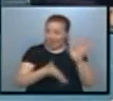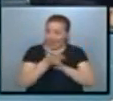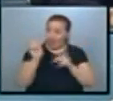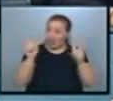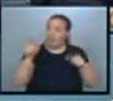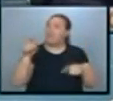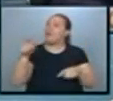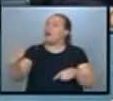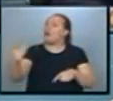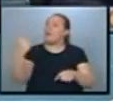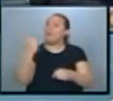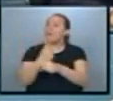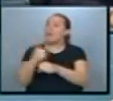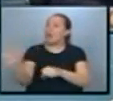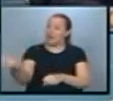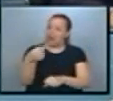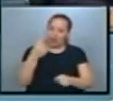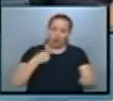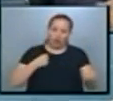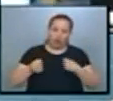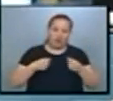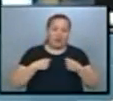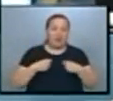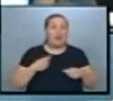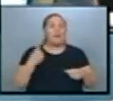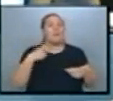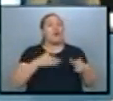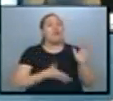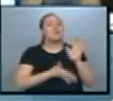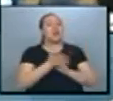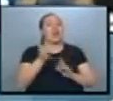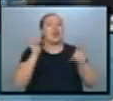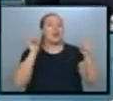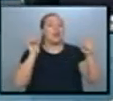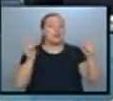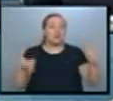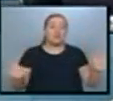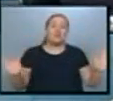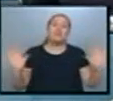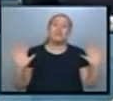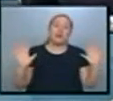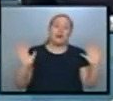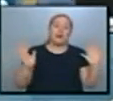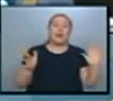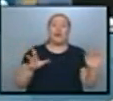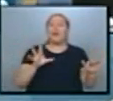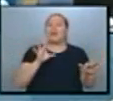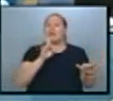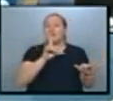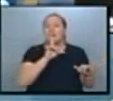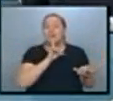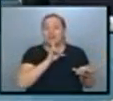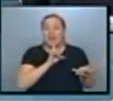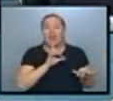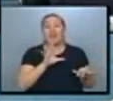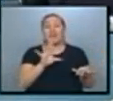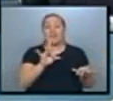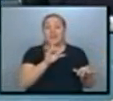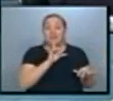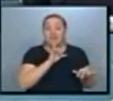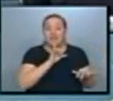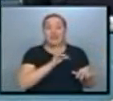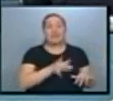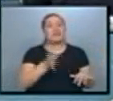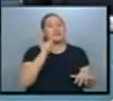corría primero que todo. No, pero salía en el día libre, no es que se escapaba de la concentración. Salía. Si se escapaba de la concentración es grave. Dani, los técnicos tienen el